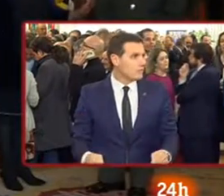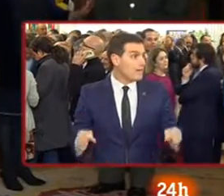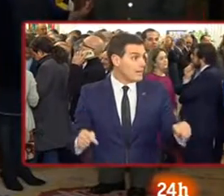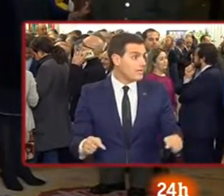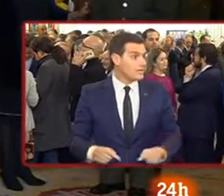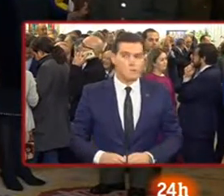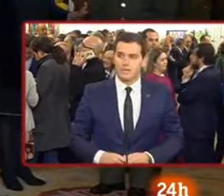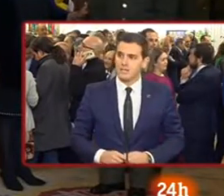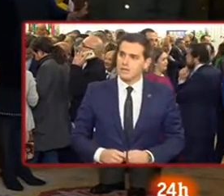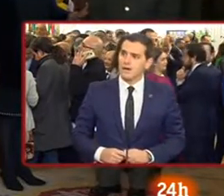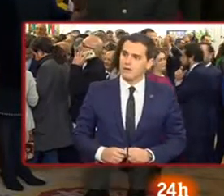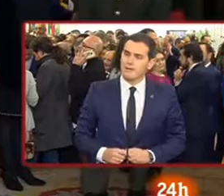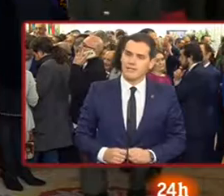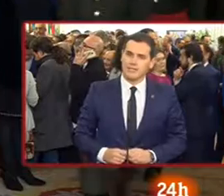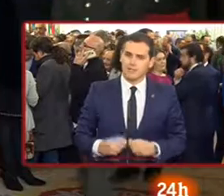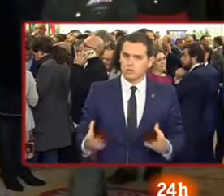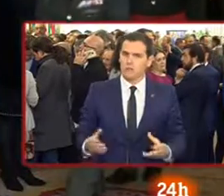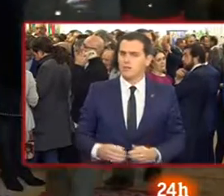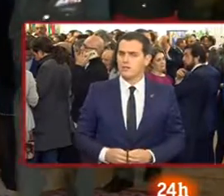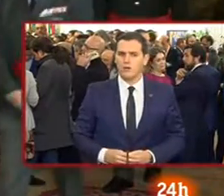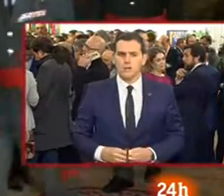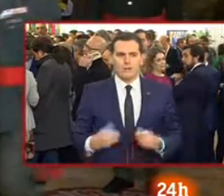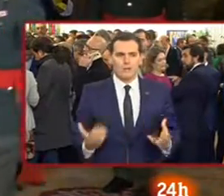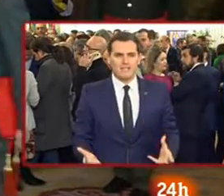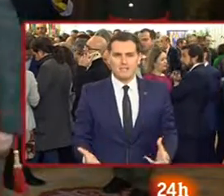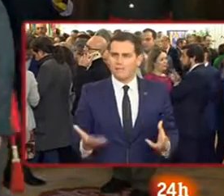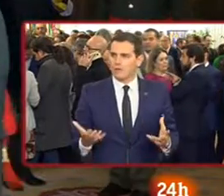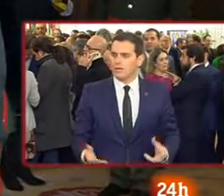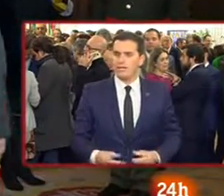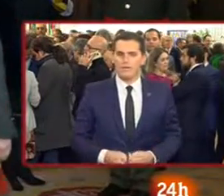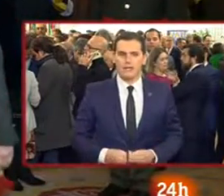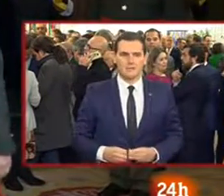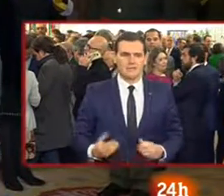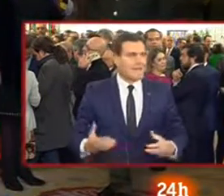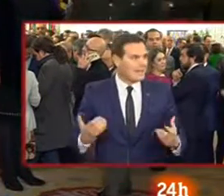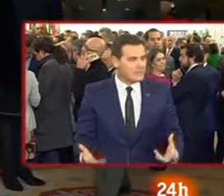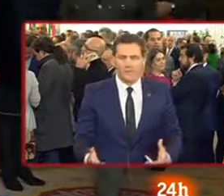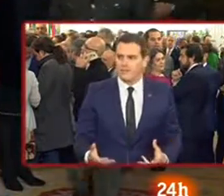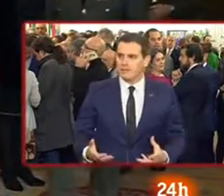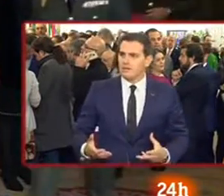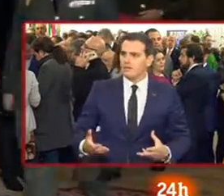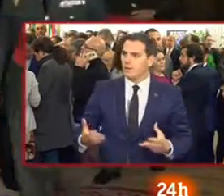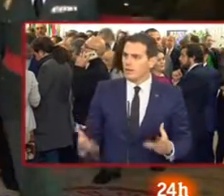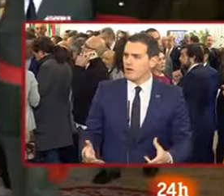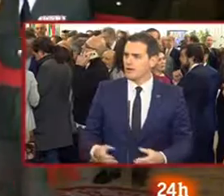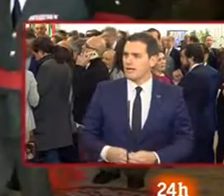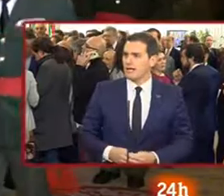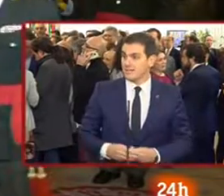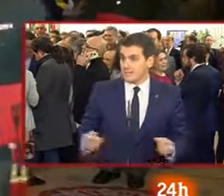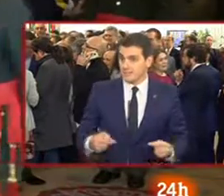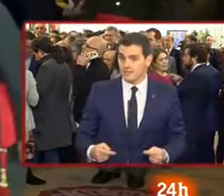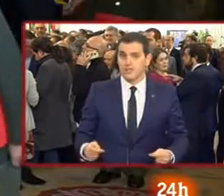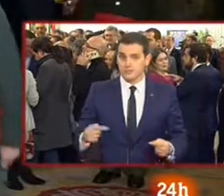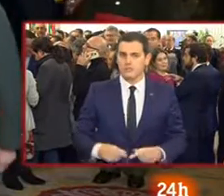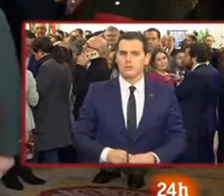sobre todo ganarle las urnas a los separatistas. Y yo estoy convencido que una presidenta como Inés Arrimadas va a ser la garantía de unir a los catalanes